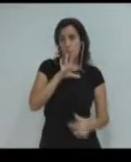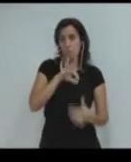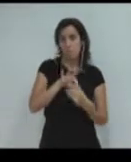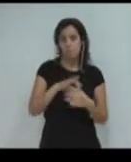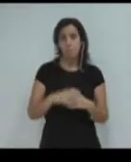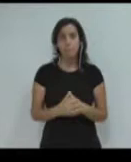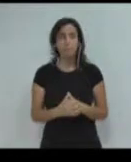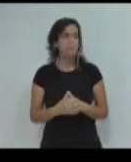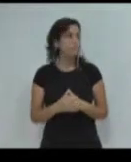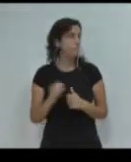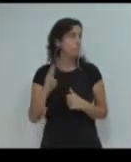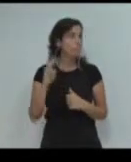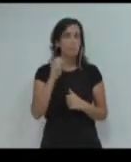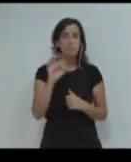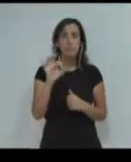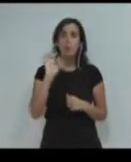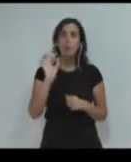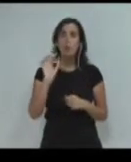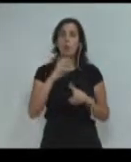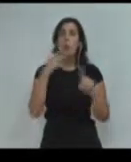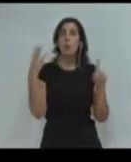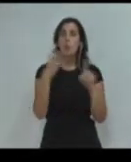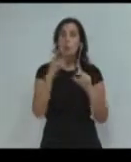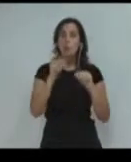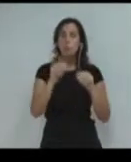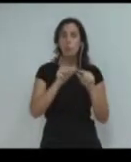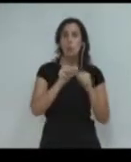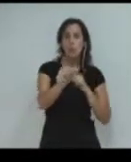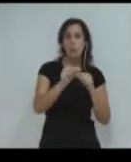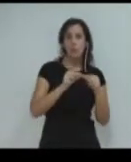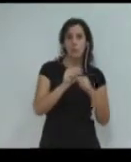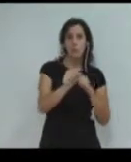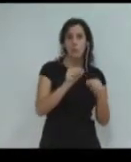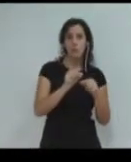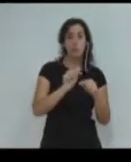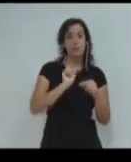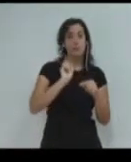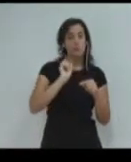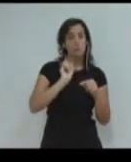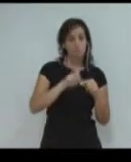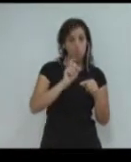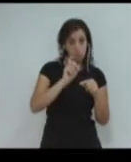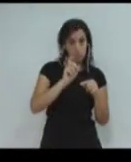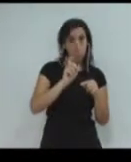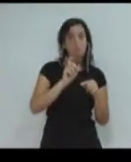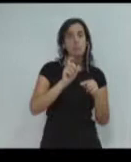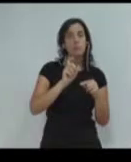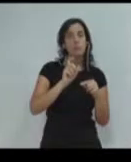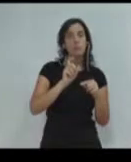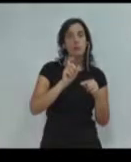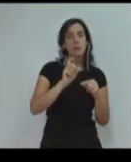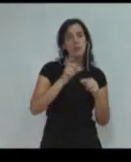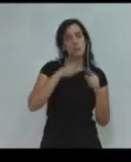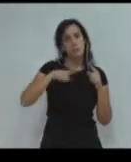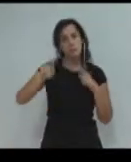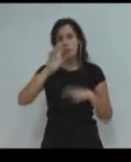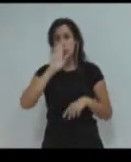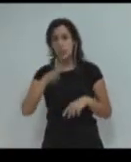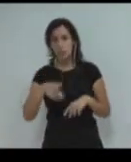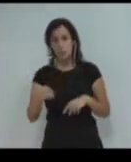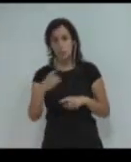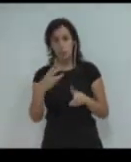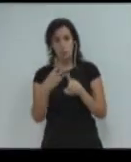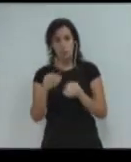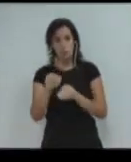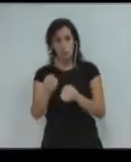haríamos será página web de la UNED. Pinchas y es Lo ya directa- seleccionas y le dices que eso. que te lleva directamente. Eso va a